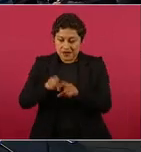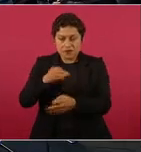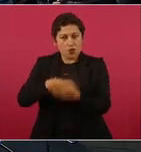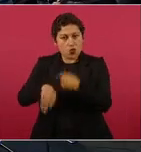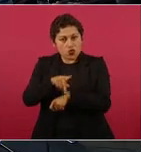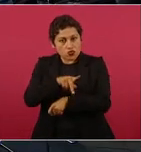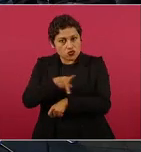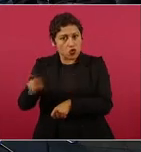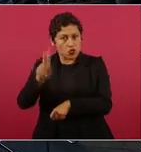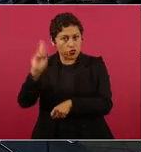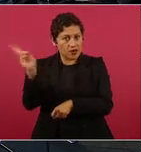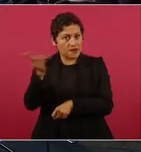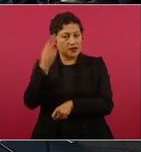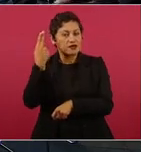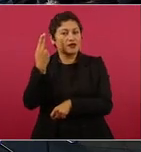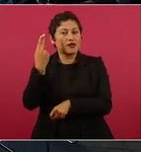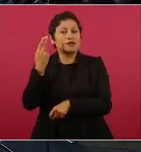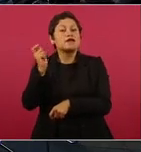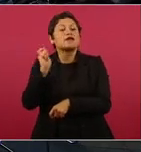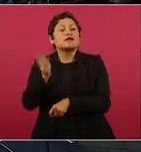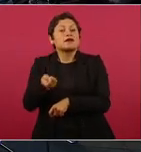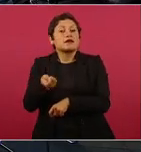Además de eso,